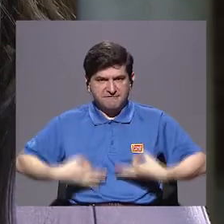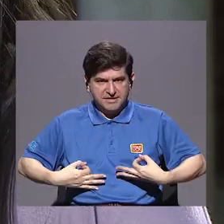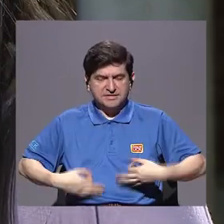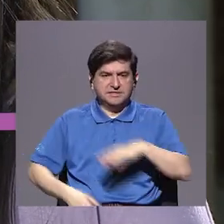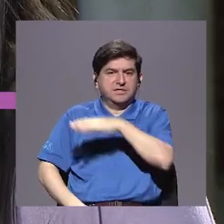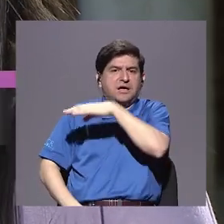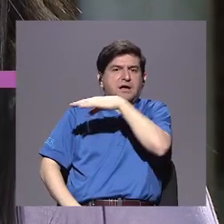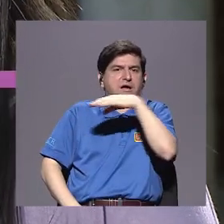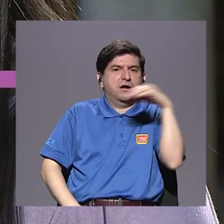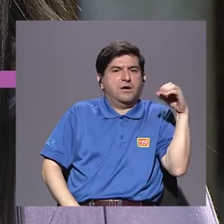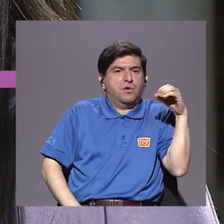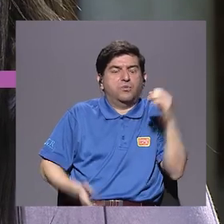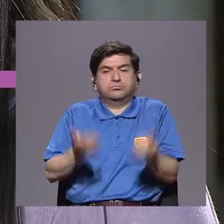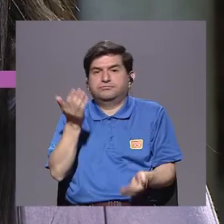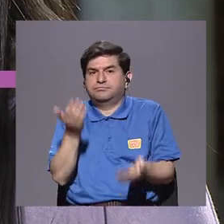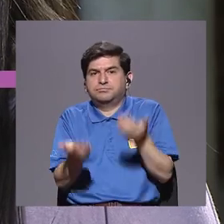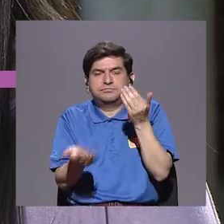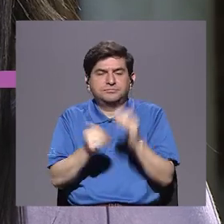o alguna